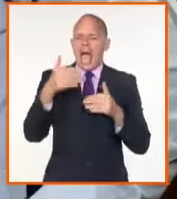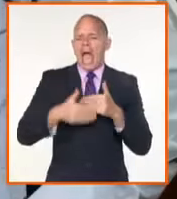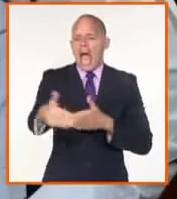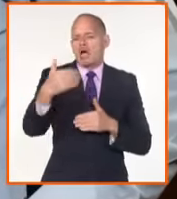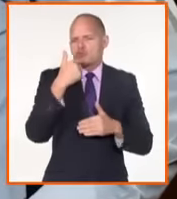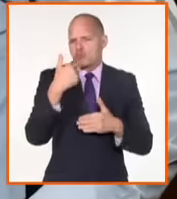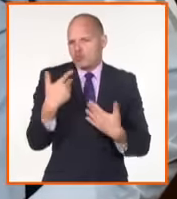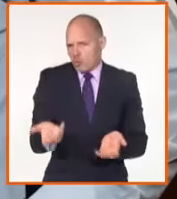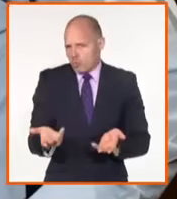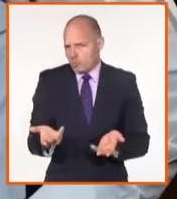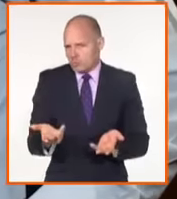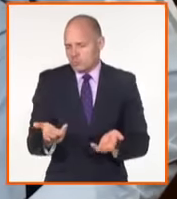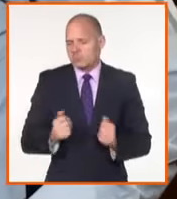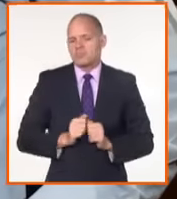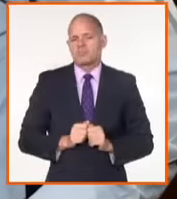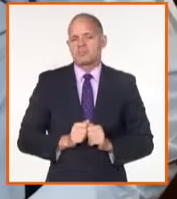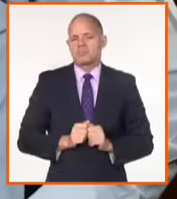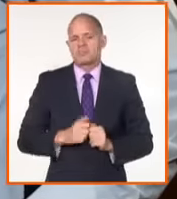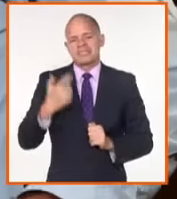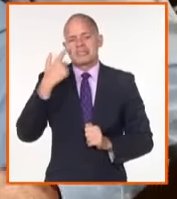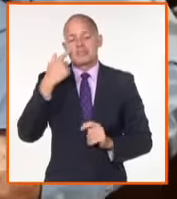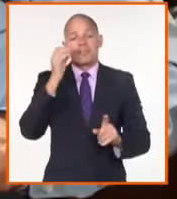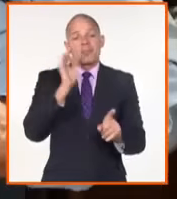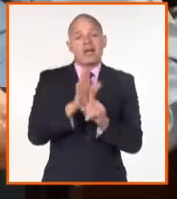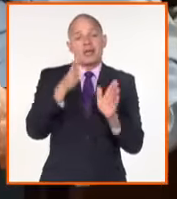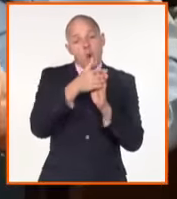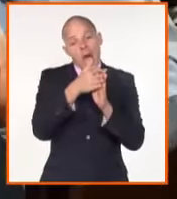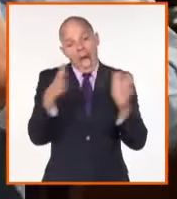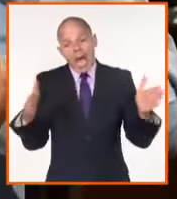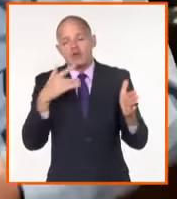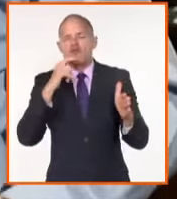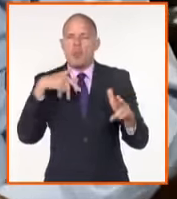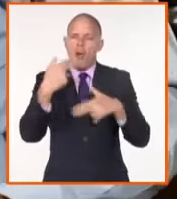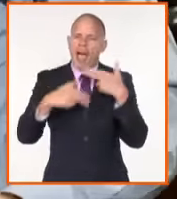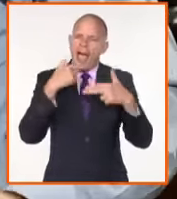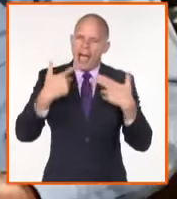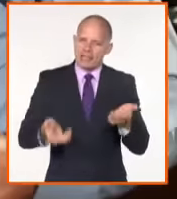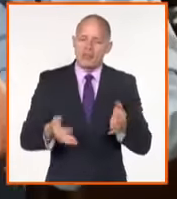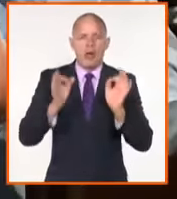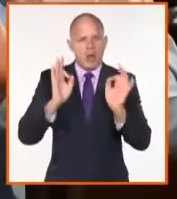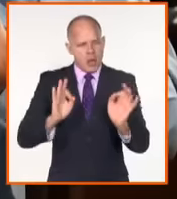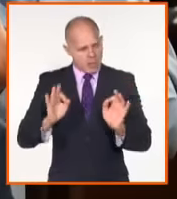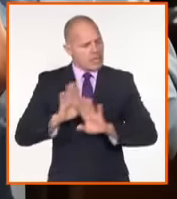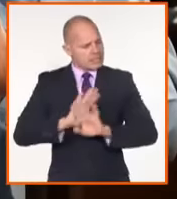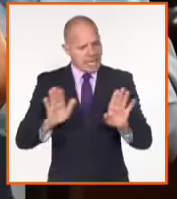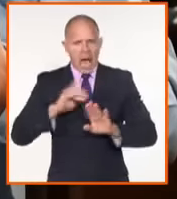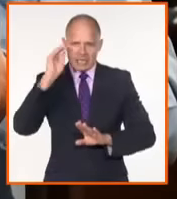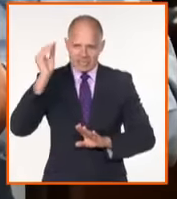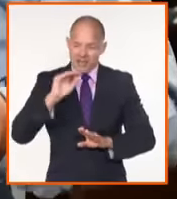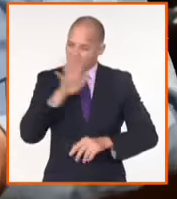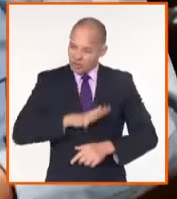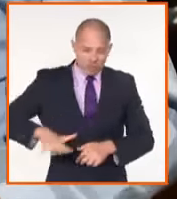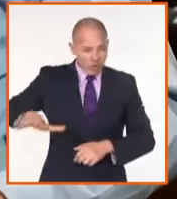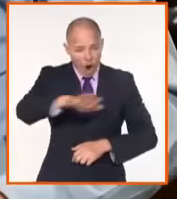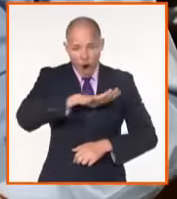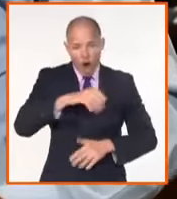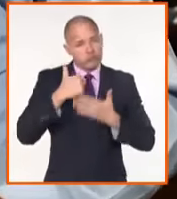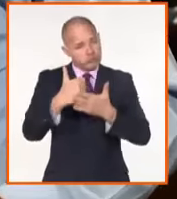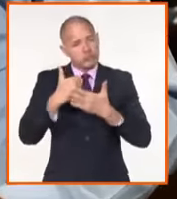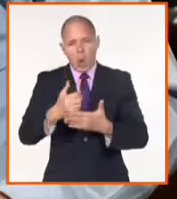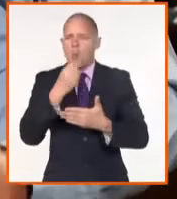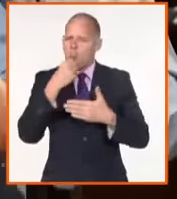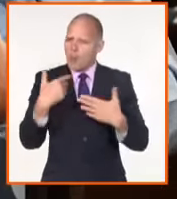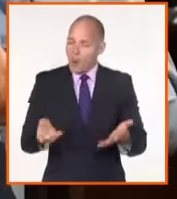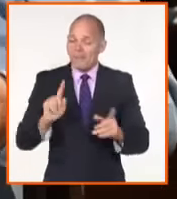proyectamos desde enero. Todo bajo el concepto de que todos podemos aportar, que hay que hacer hincapié en el ahorro,